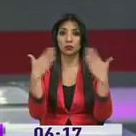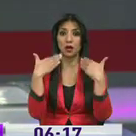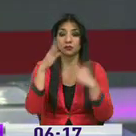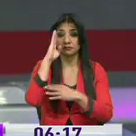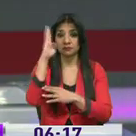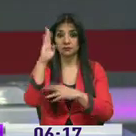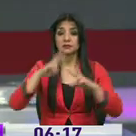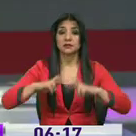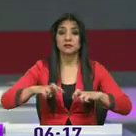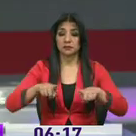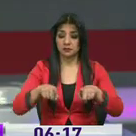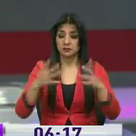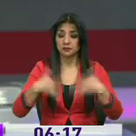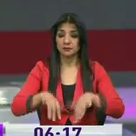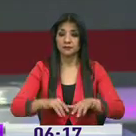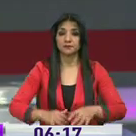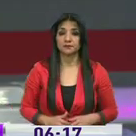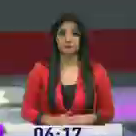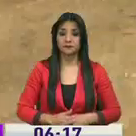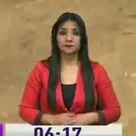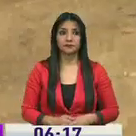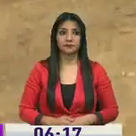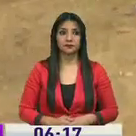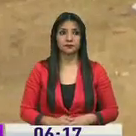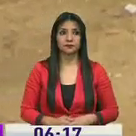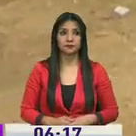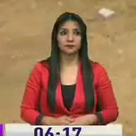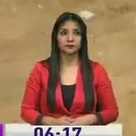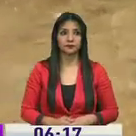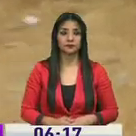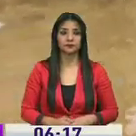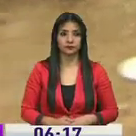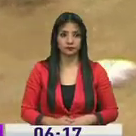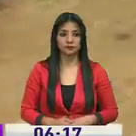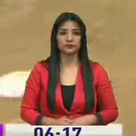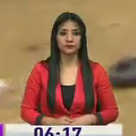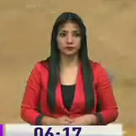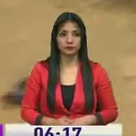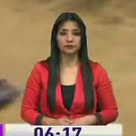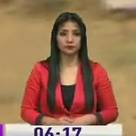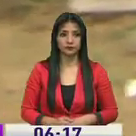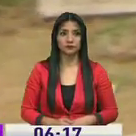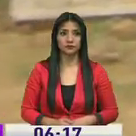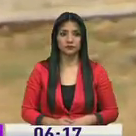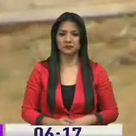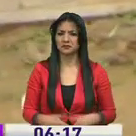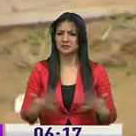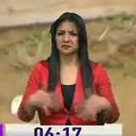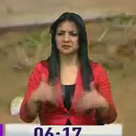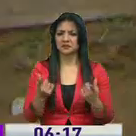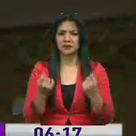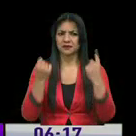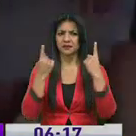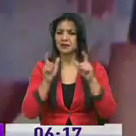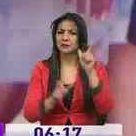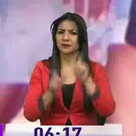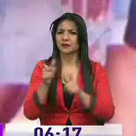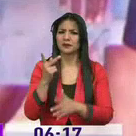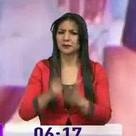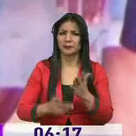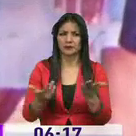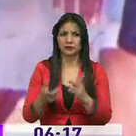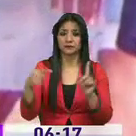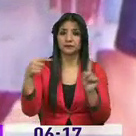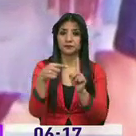está investigando este hecho. Veamos. Para todos es parte de una situación que no logran entender. Hamilton